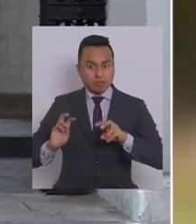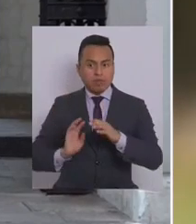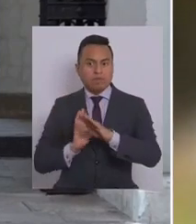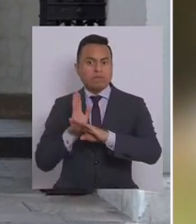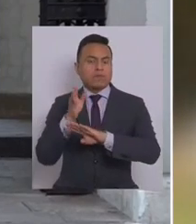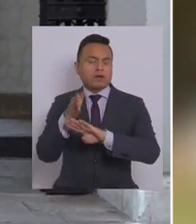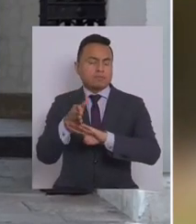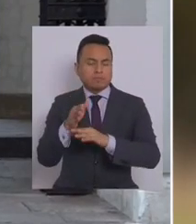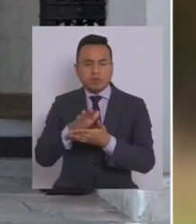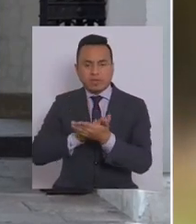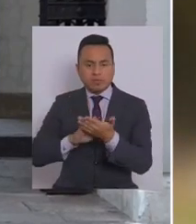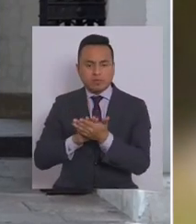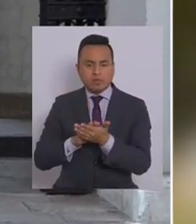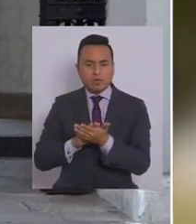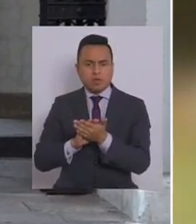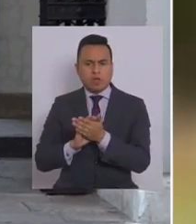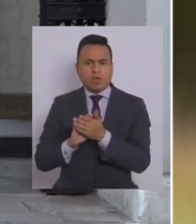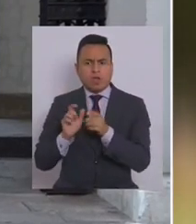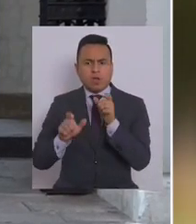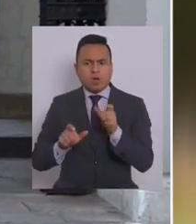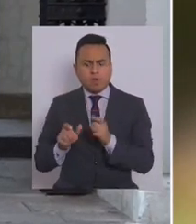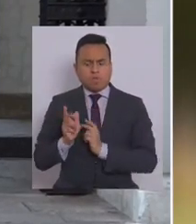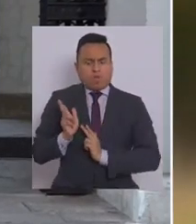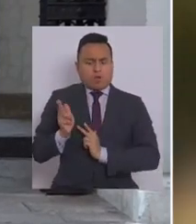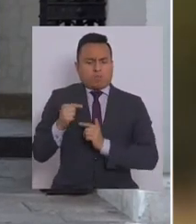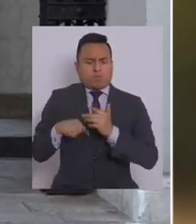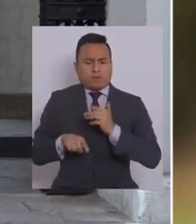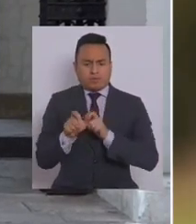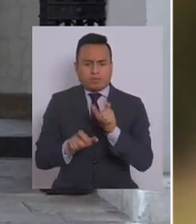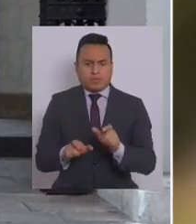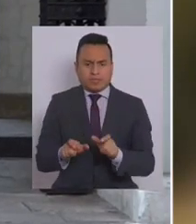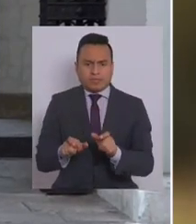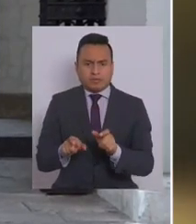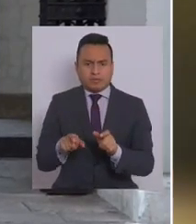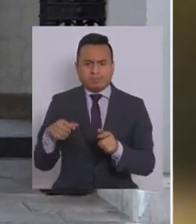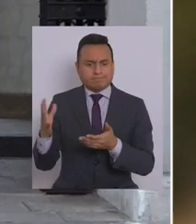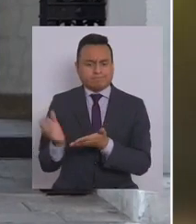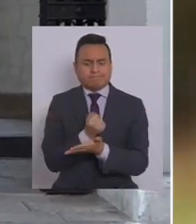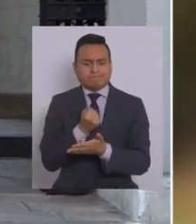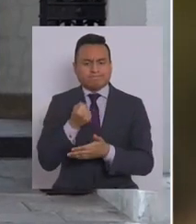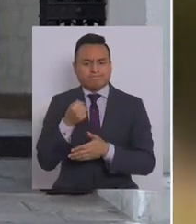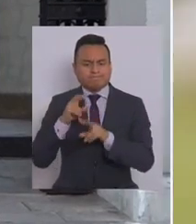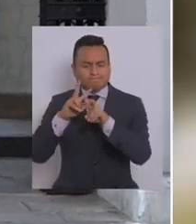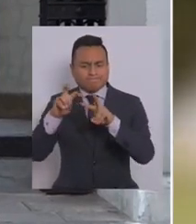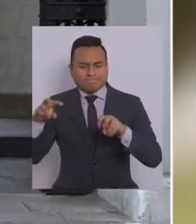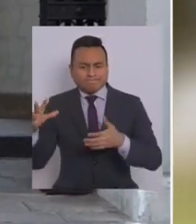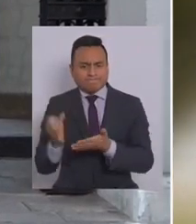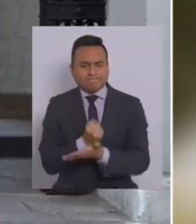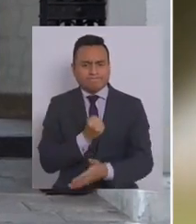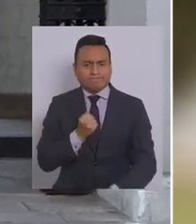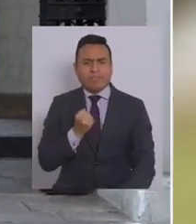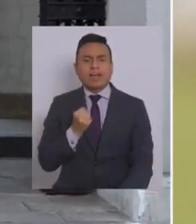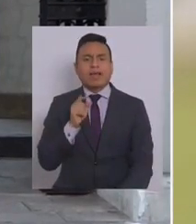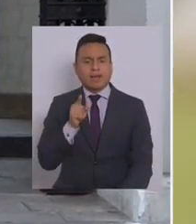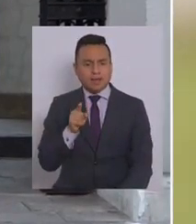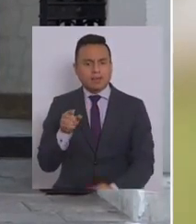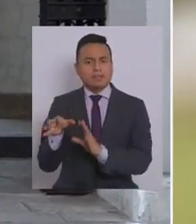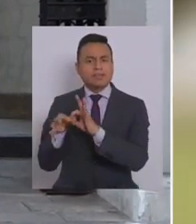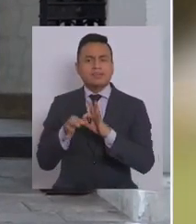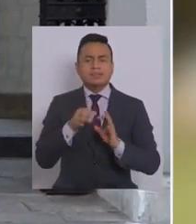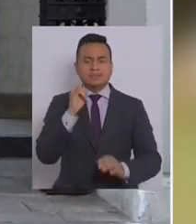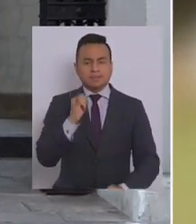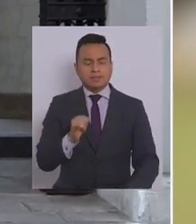con demasiado, a lo mejor, poder de fuego, inhiben y frustran sus propias investigaciones. Por lo tanto,